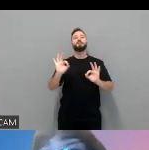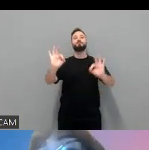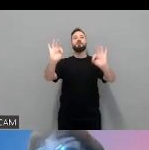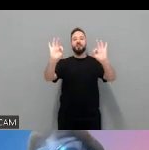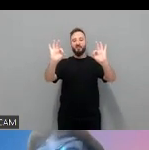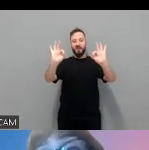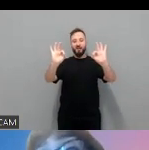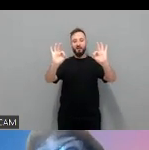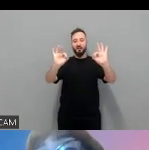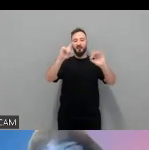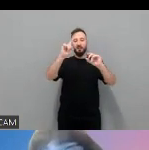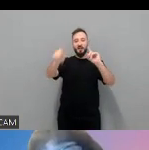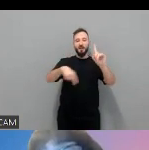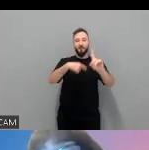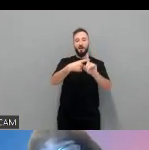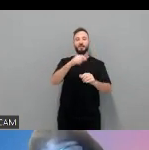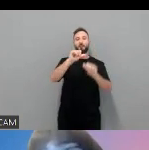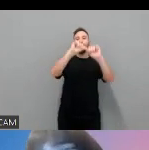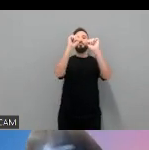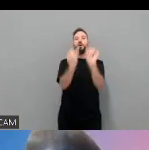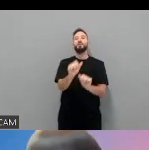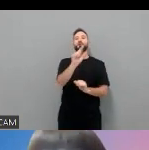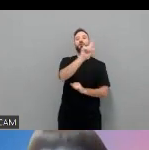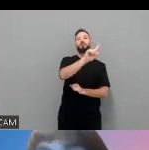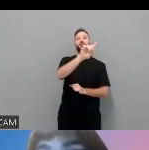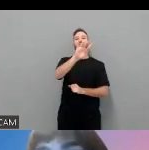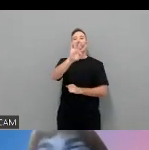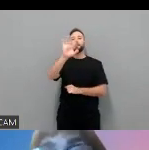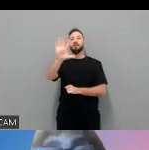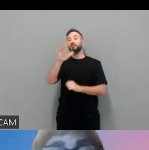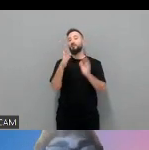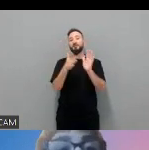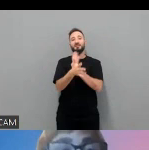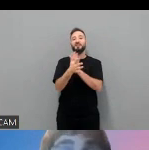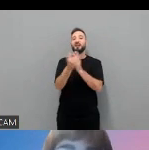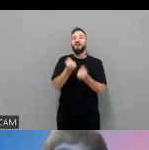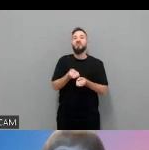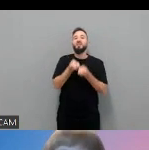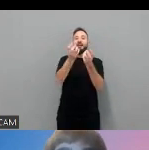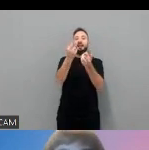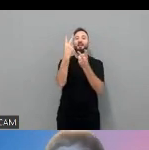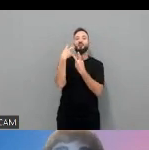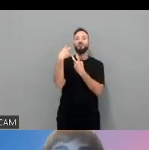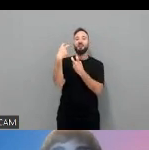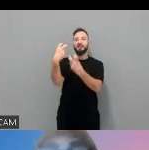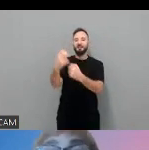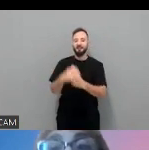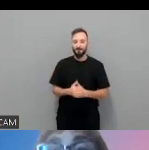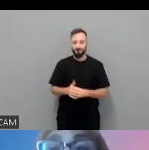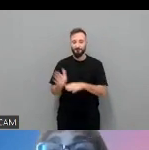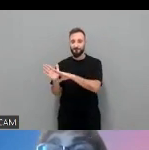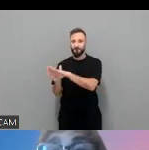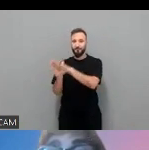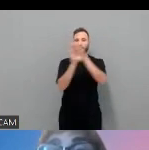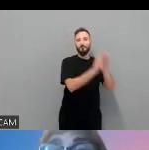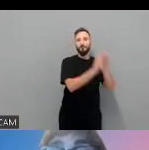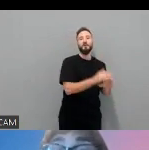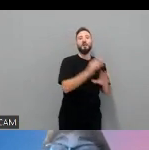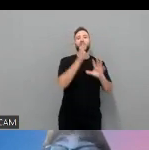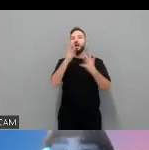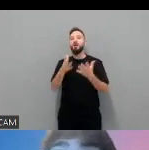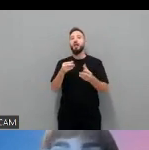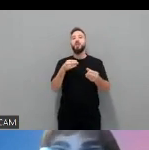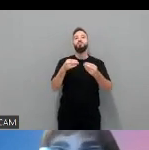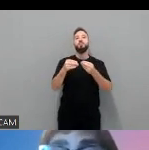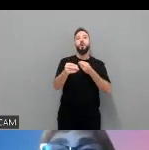y el modelo 145, que no es otra cosa que la declaración de la renta, básicamente, ¿vale? Ahora, vamos a tener en cuenta una serie de documentaciones